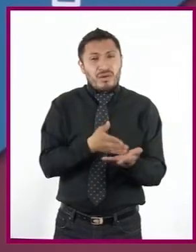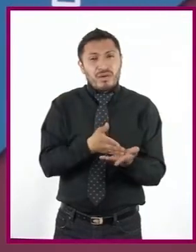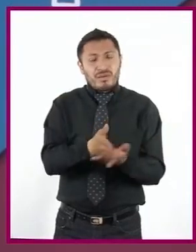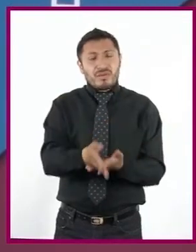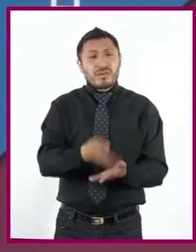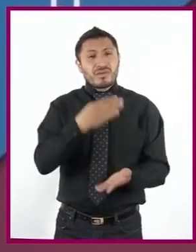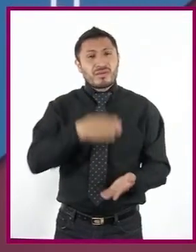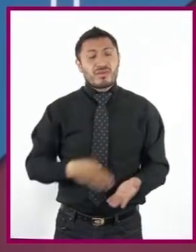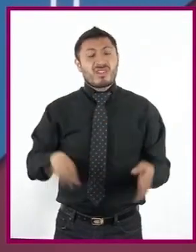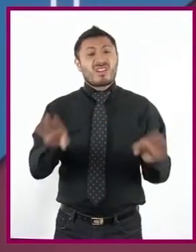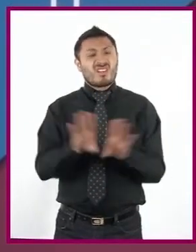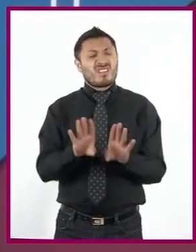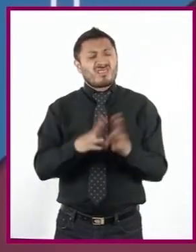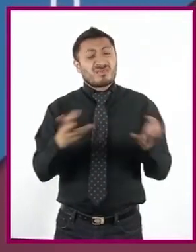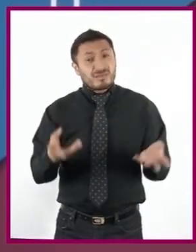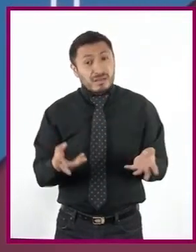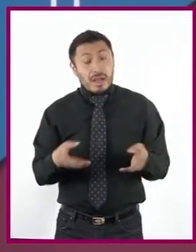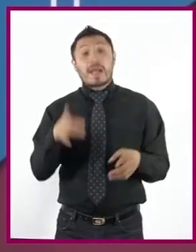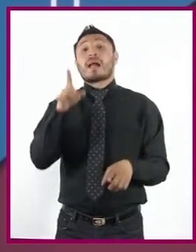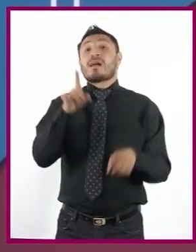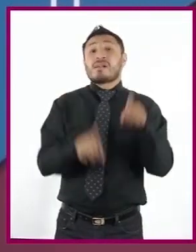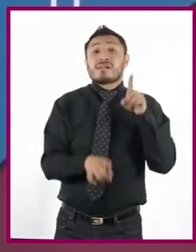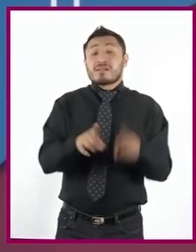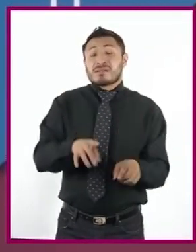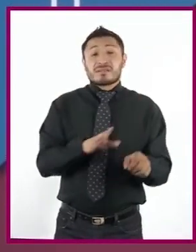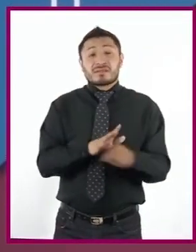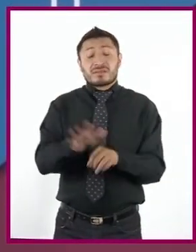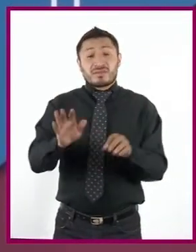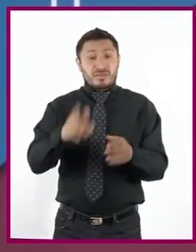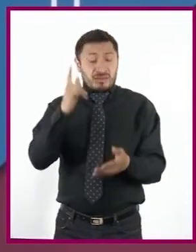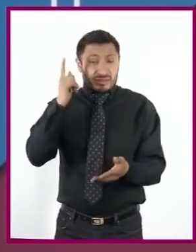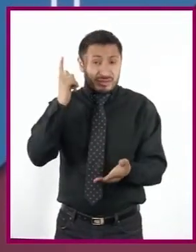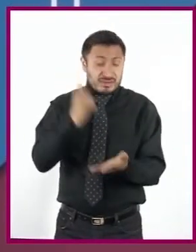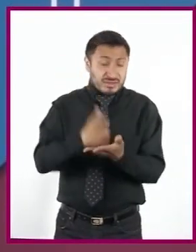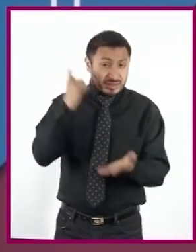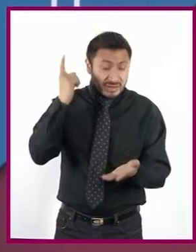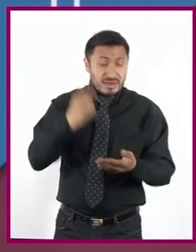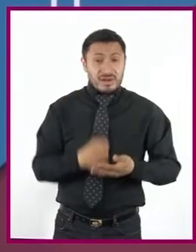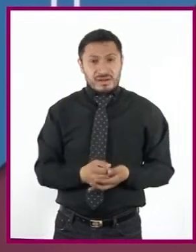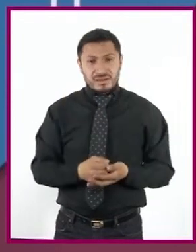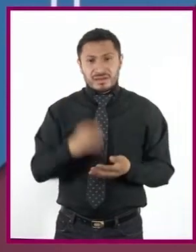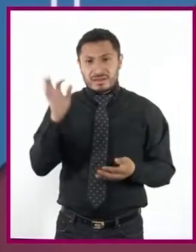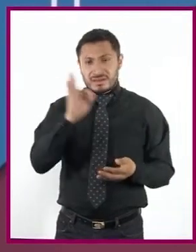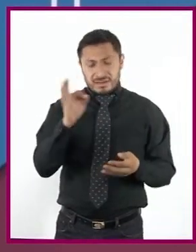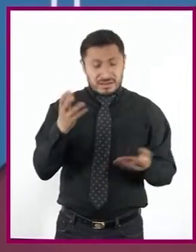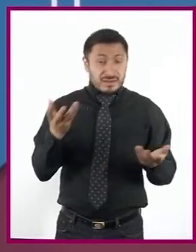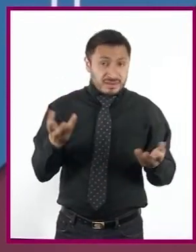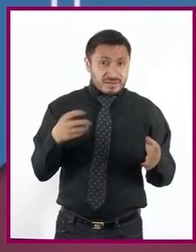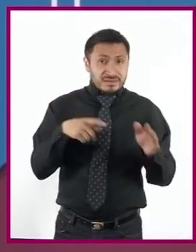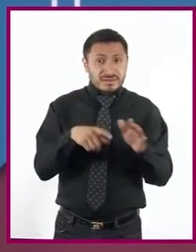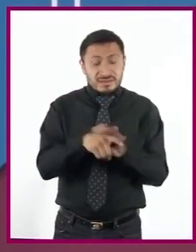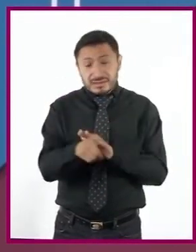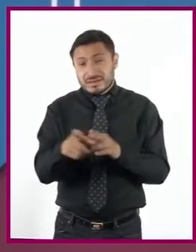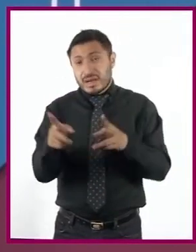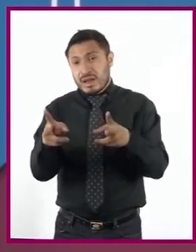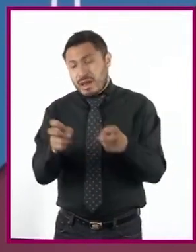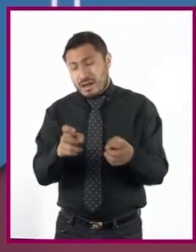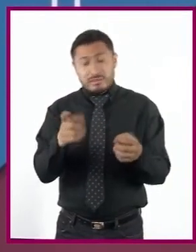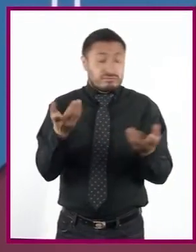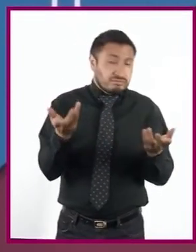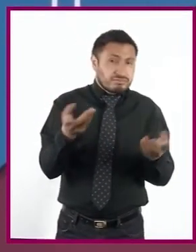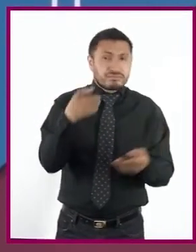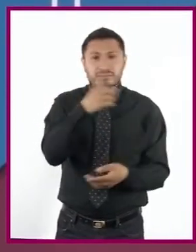justicia? Bueno, pues depende del tipo de agravio, si es una infracción o delito. Debemos recordar que